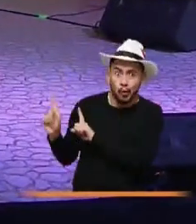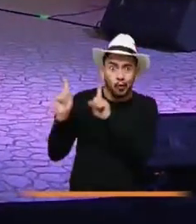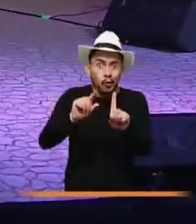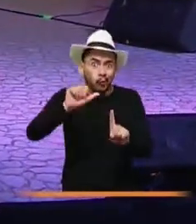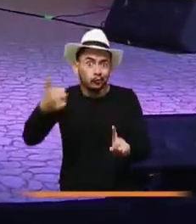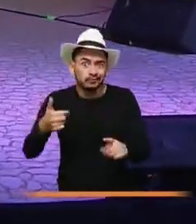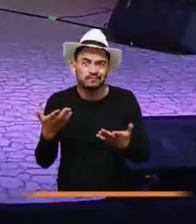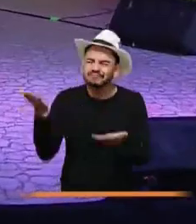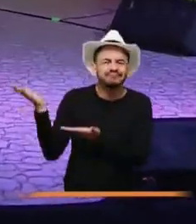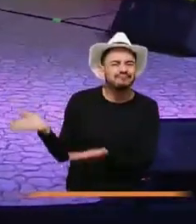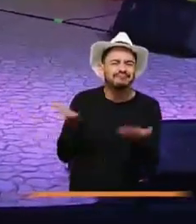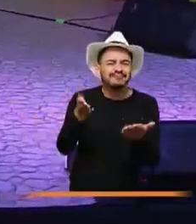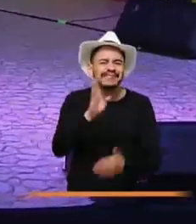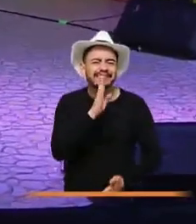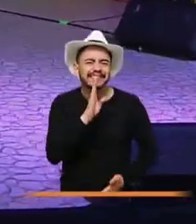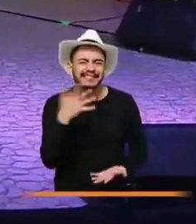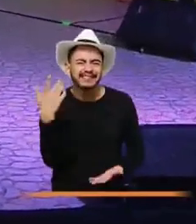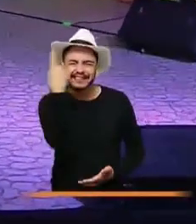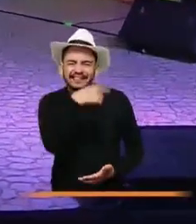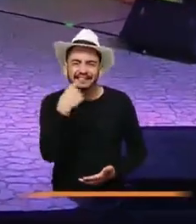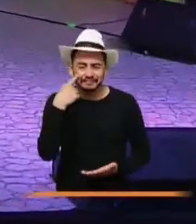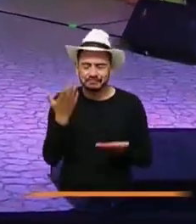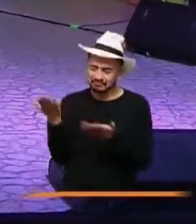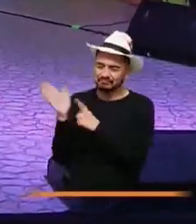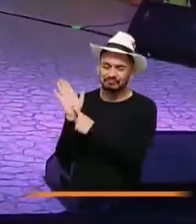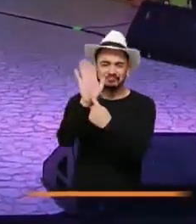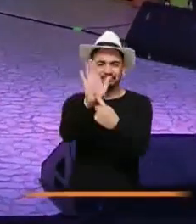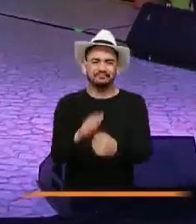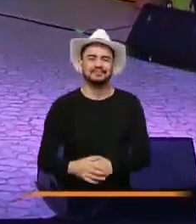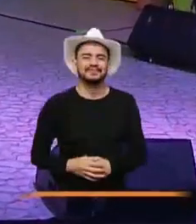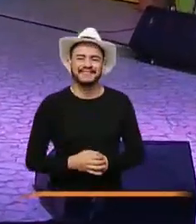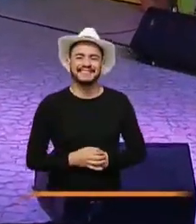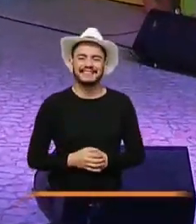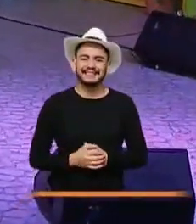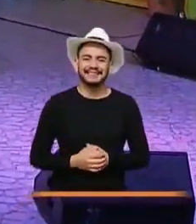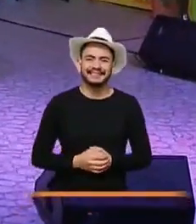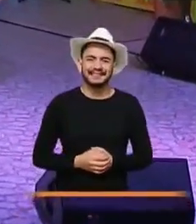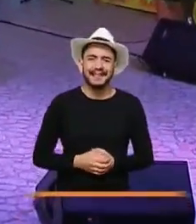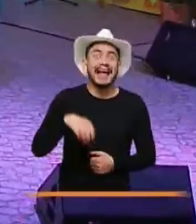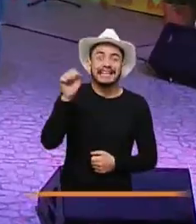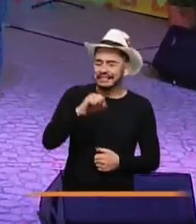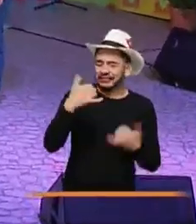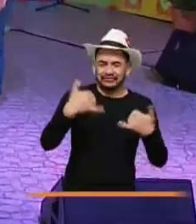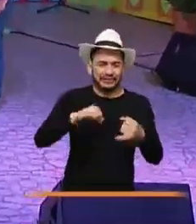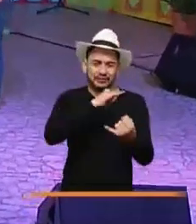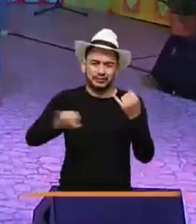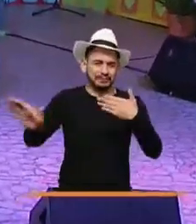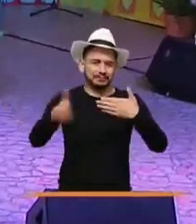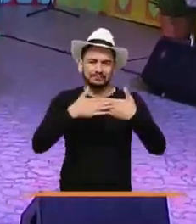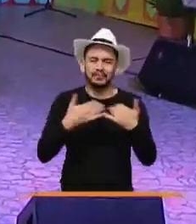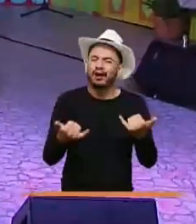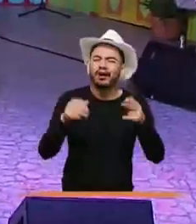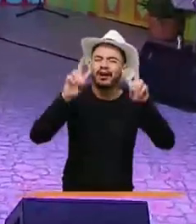llamamos mecato y el trabajador alto juliano campo para cerrar esta primera parte primero que si el tema impuesto para ellos